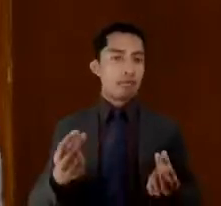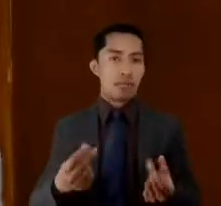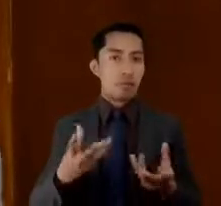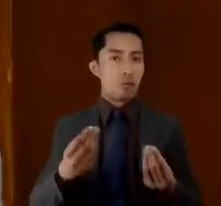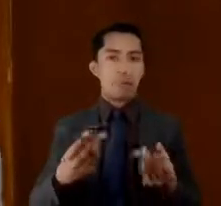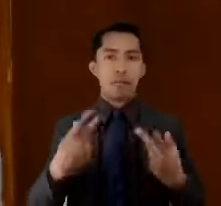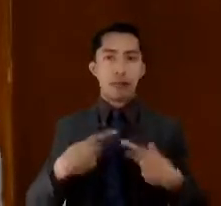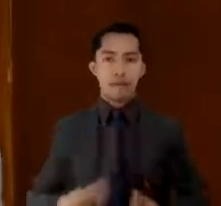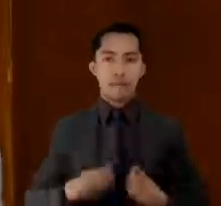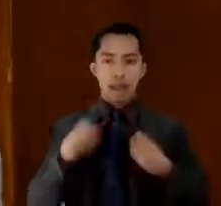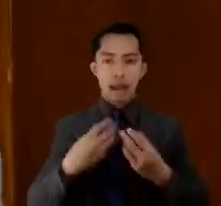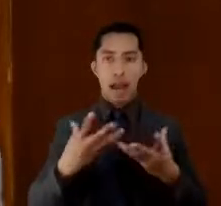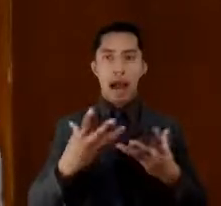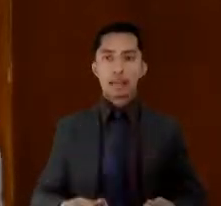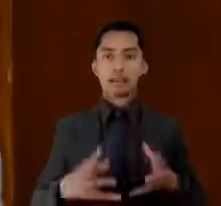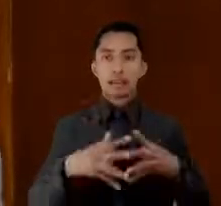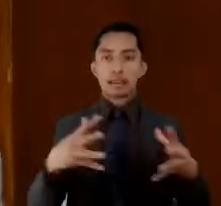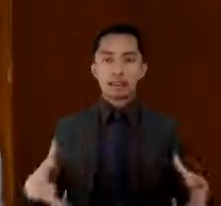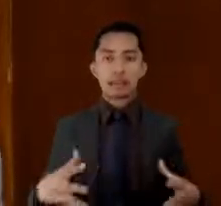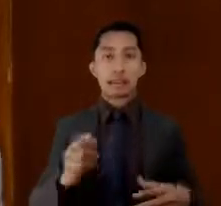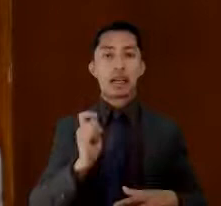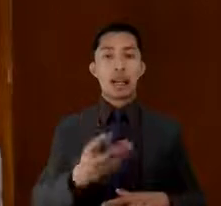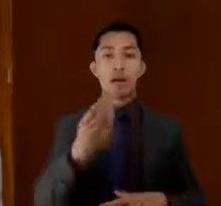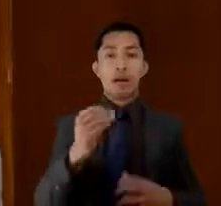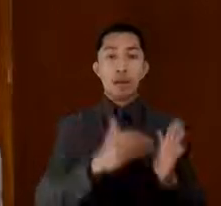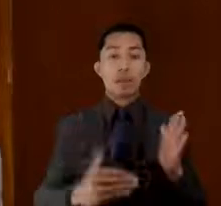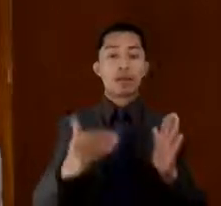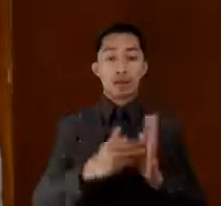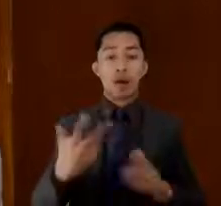de la población, que ha pasado de ser de